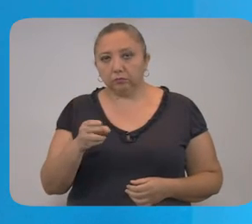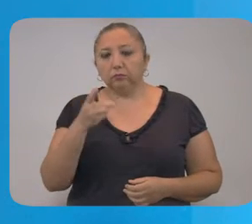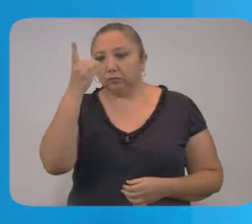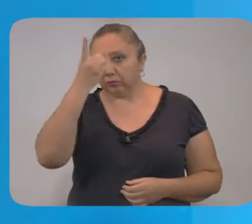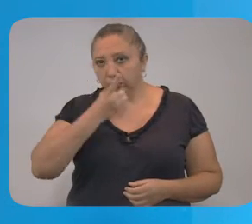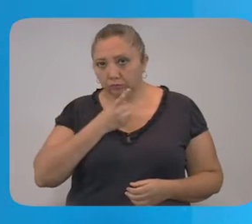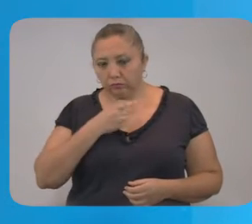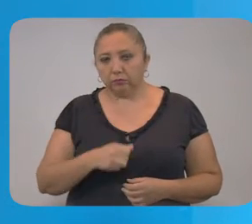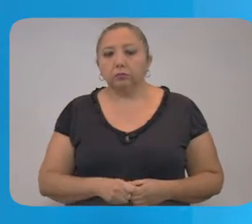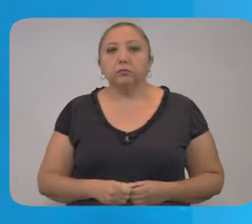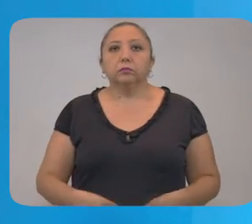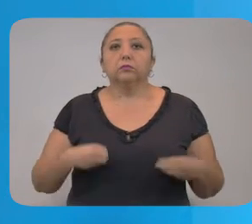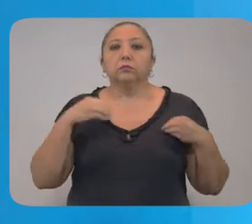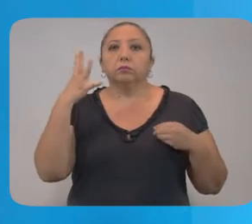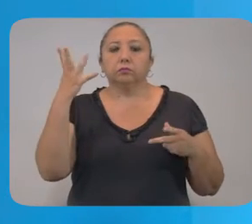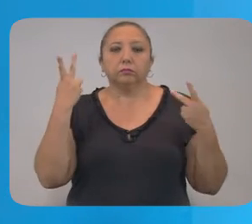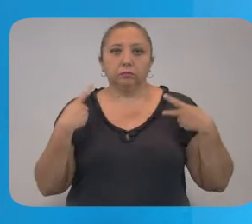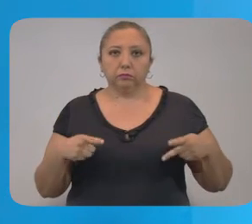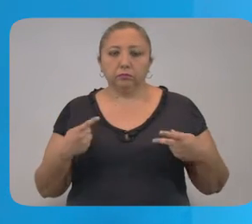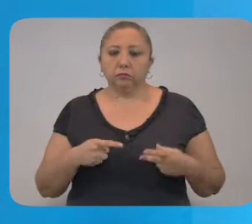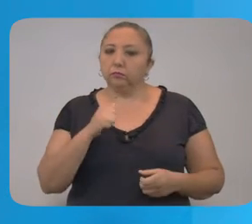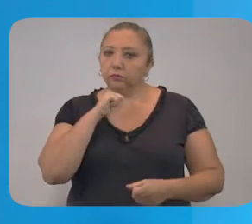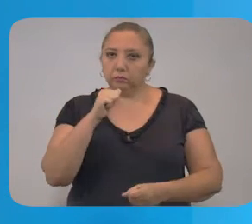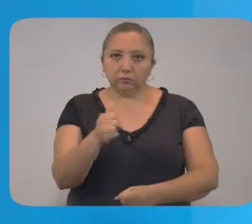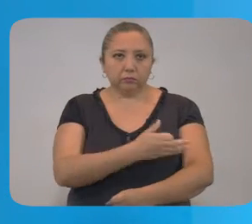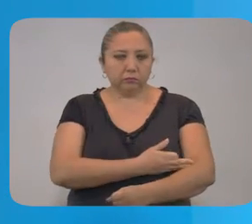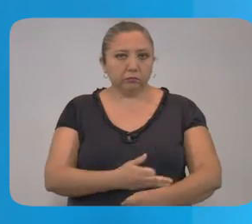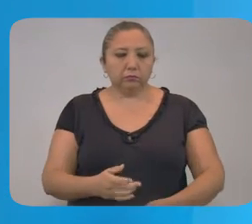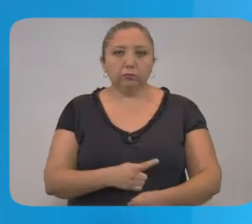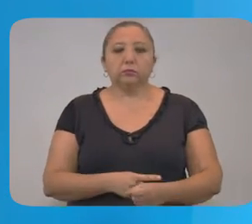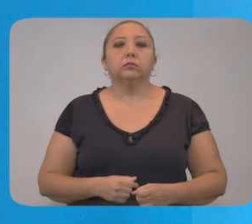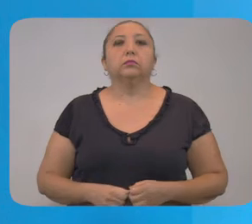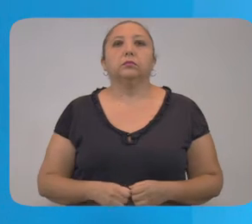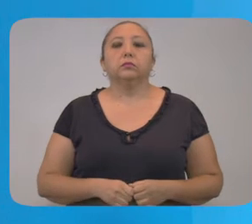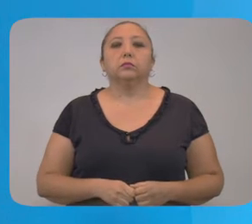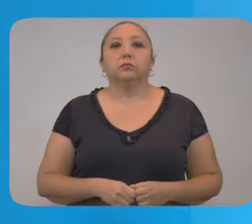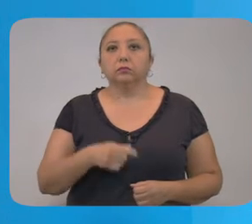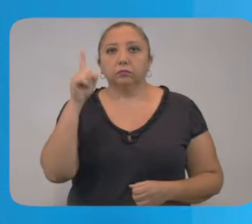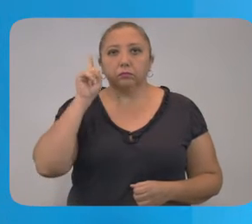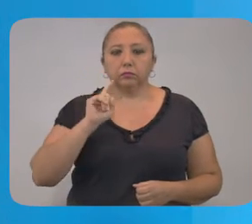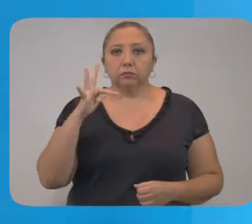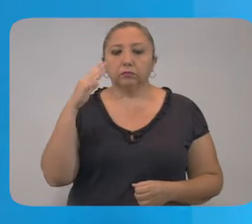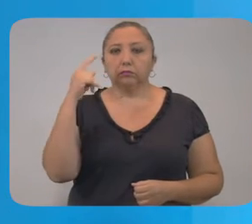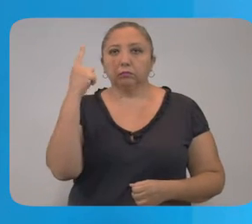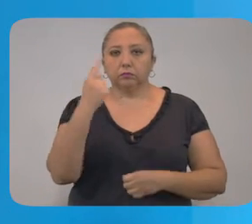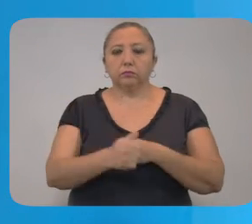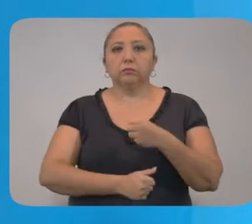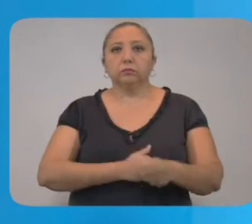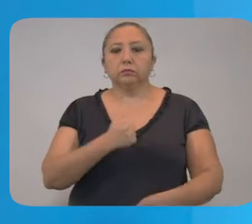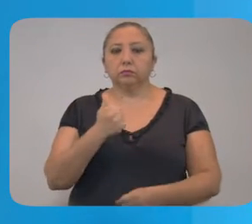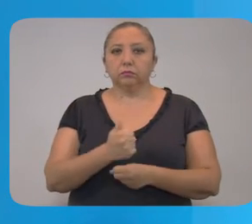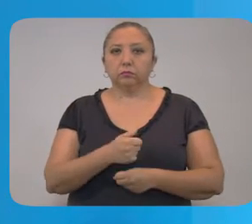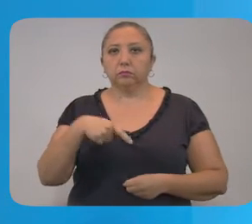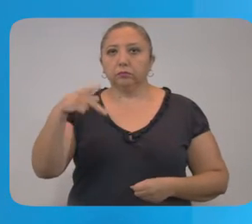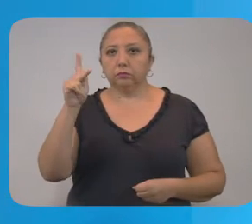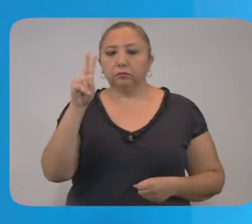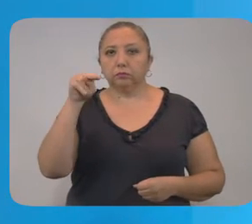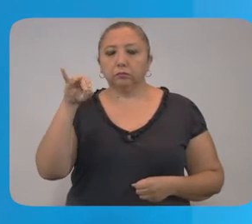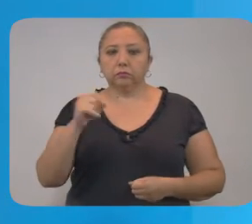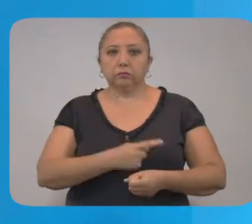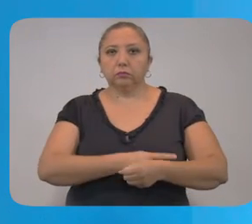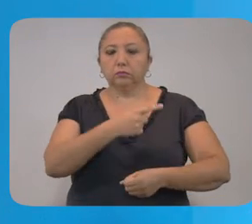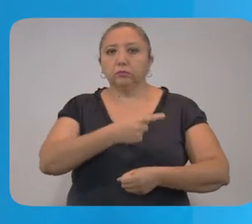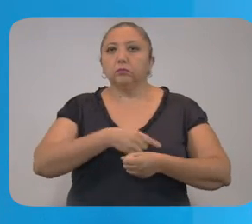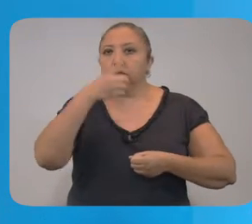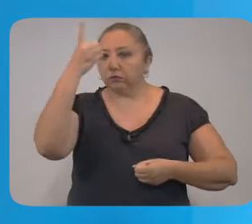diabetes. Convivía con 4 contactos que se reportan asintomáticos. Mujer de 51 años de edad, de Canacín, con